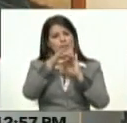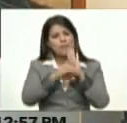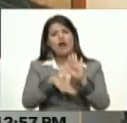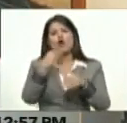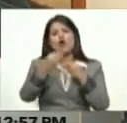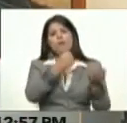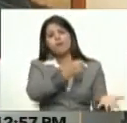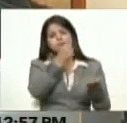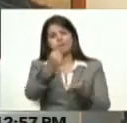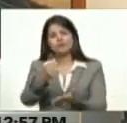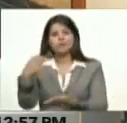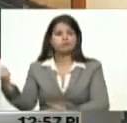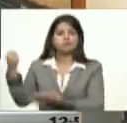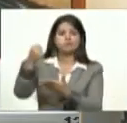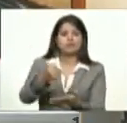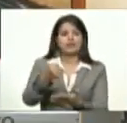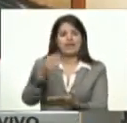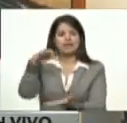inversión del Estado,